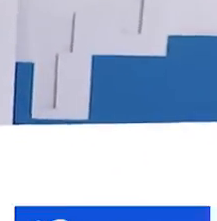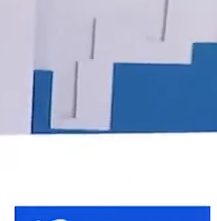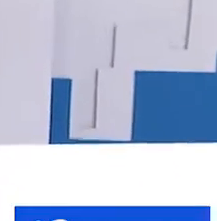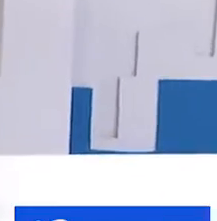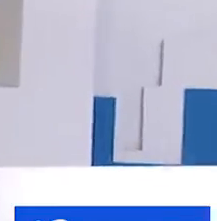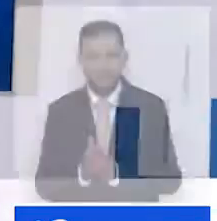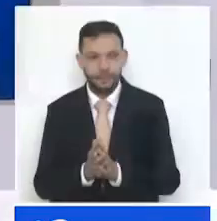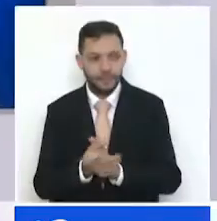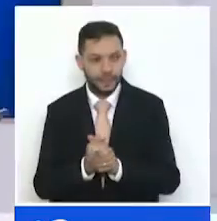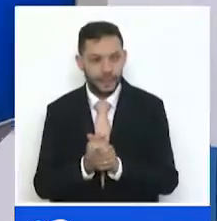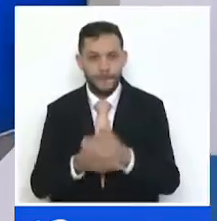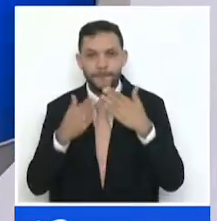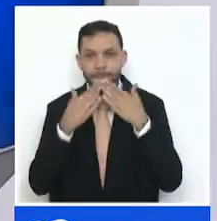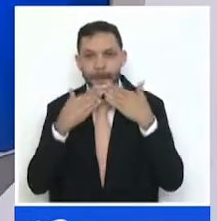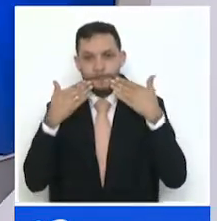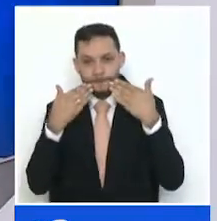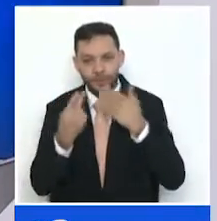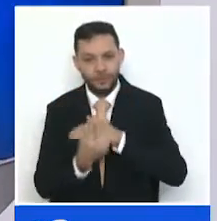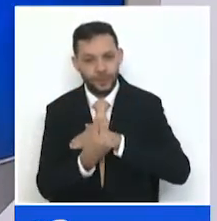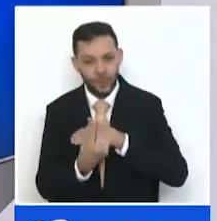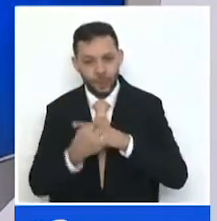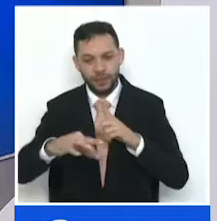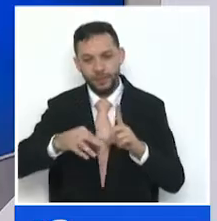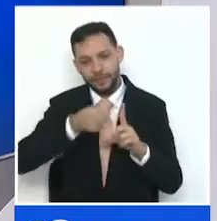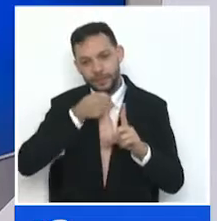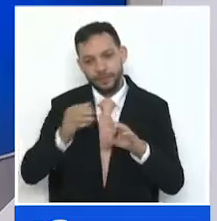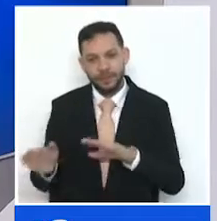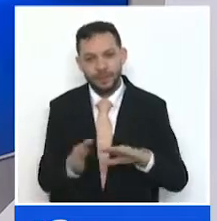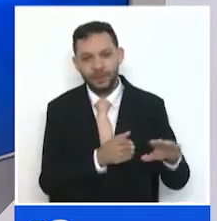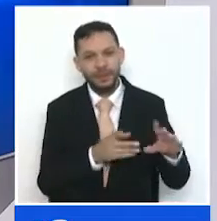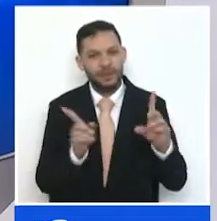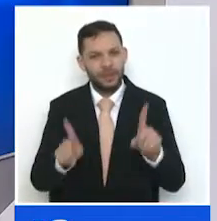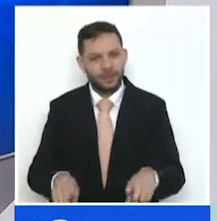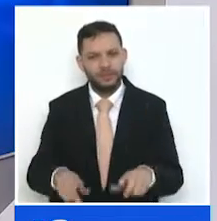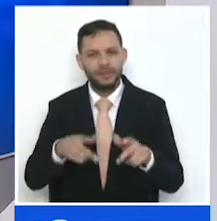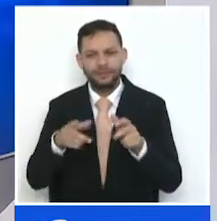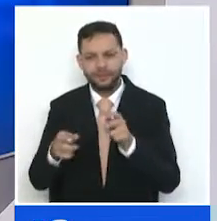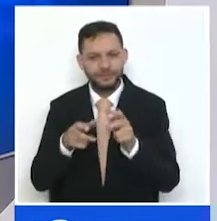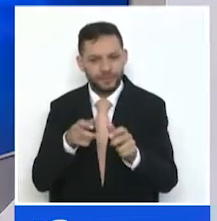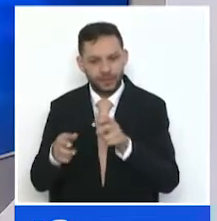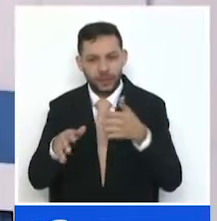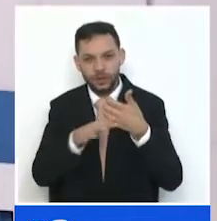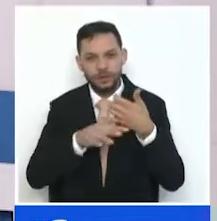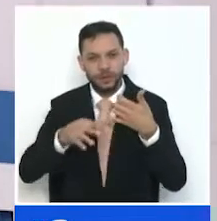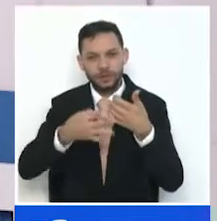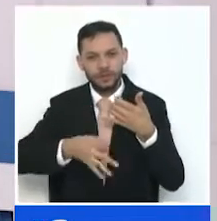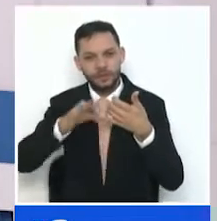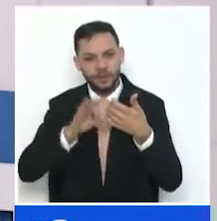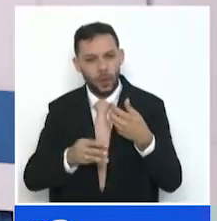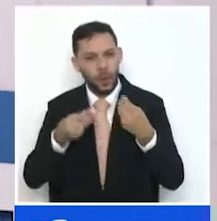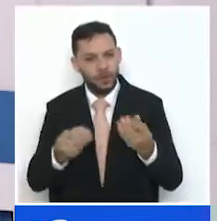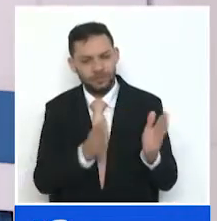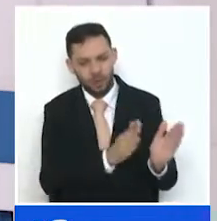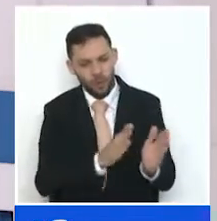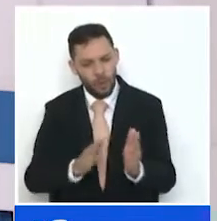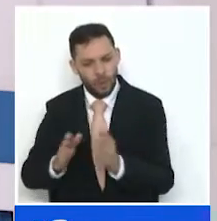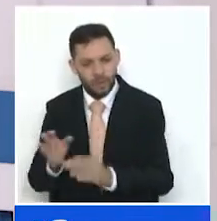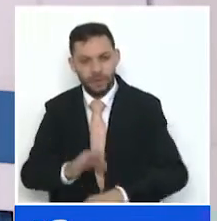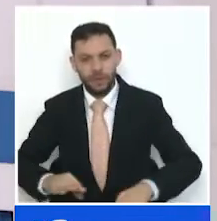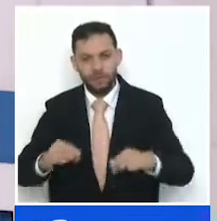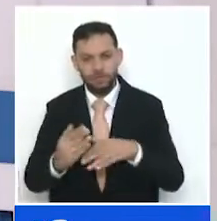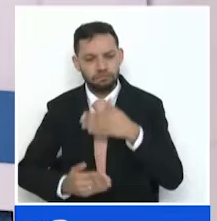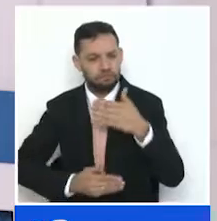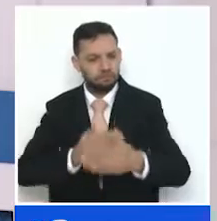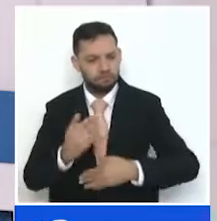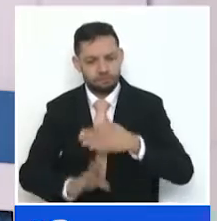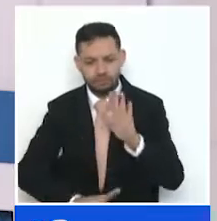Muy amables por continuar con Telecafé Noticias. Hablamos sobre las jornadas de vacunación en nuestro eje cafetero. A buen ritmo se está desarrollando el proceso de